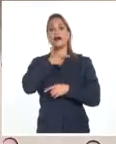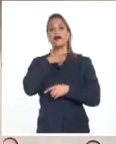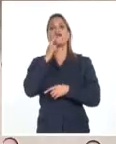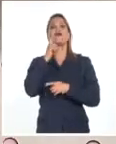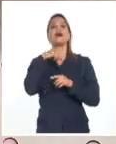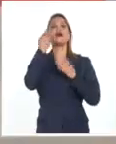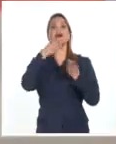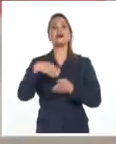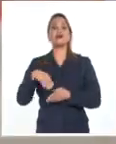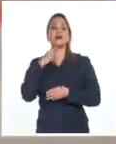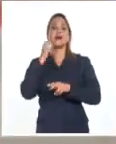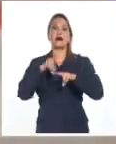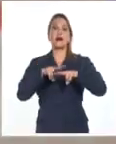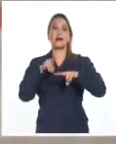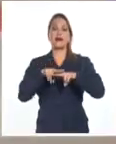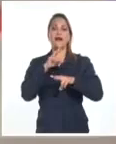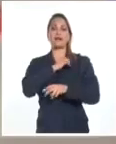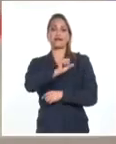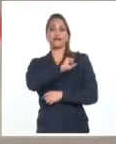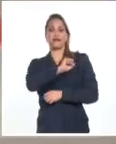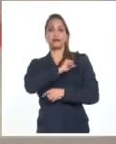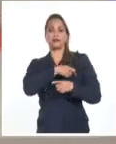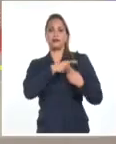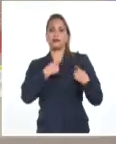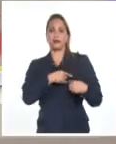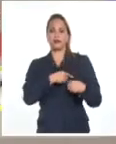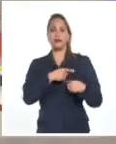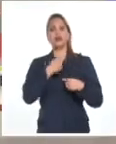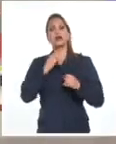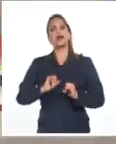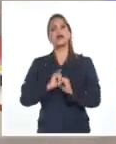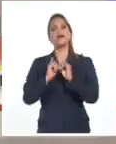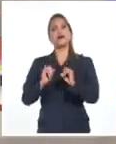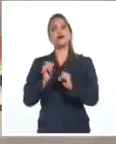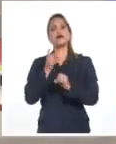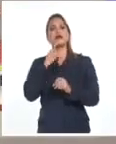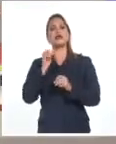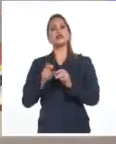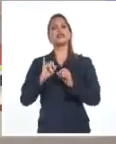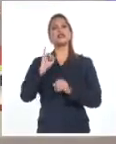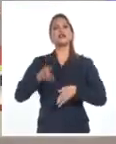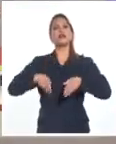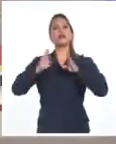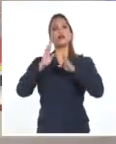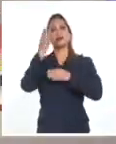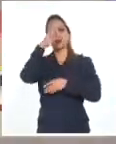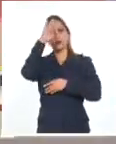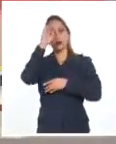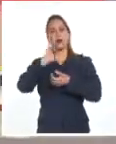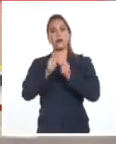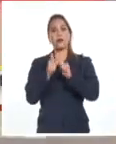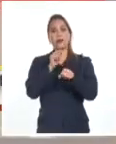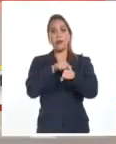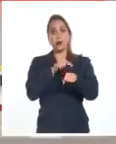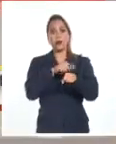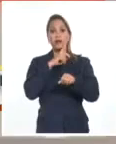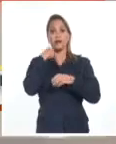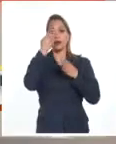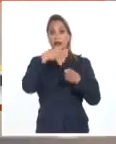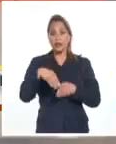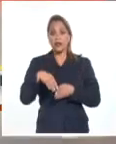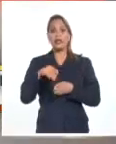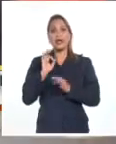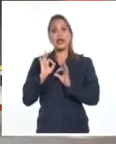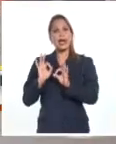de un infarto cardíaco. De acuerdo con el órgano informativo del Instituto Cubano de Deportes, en el momento de su deceso,